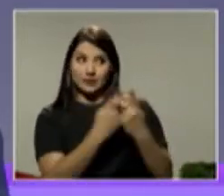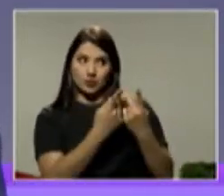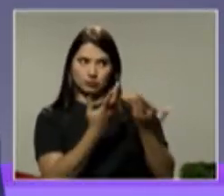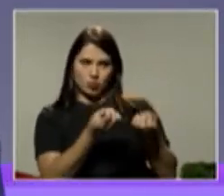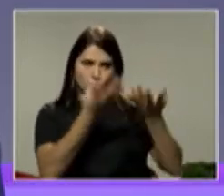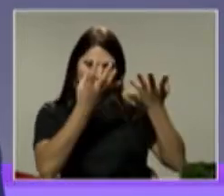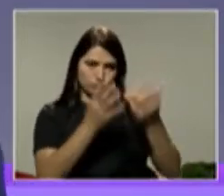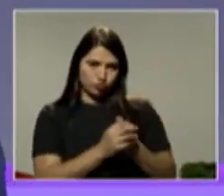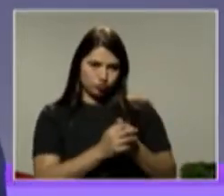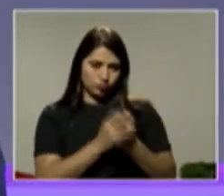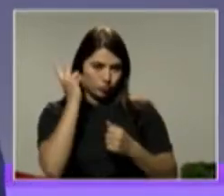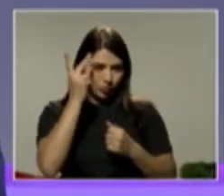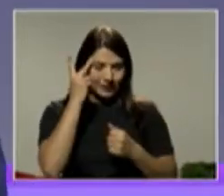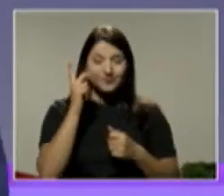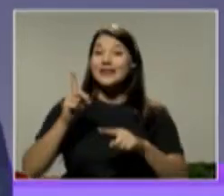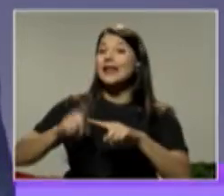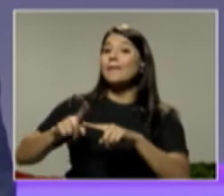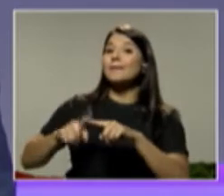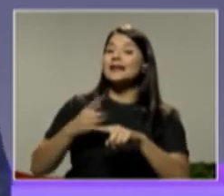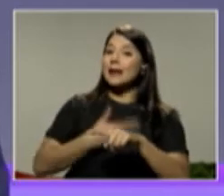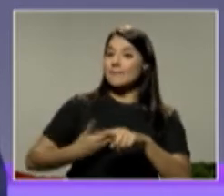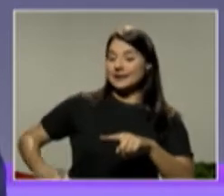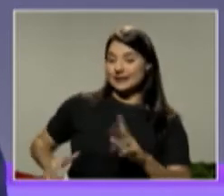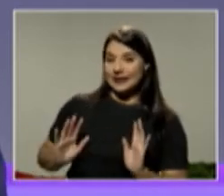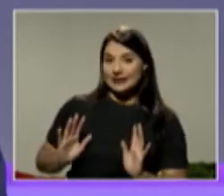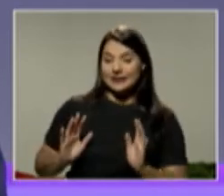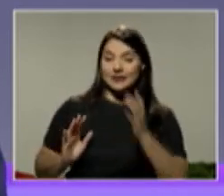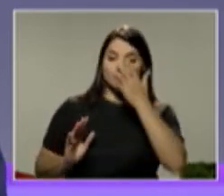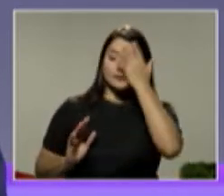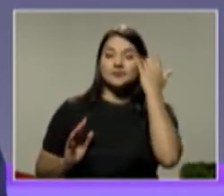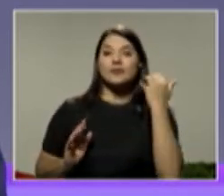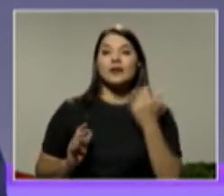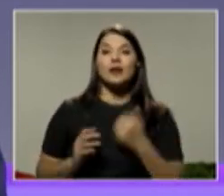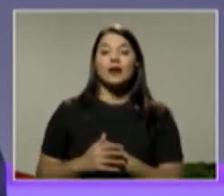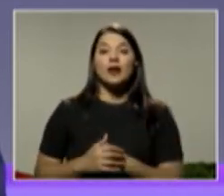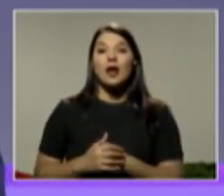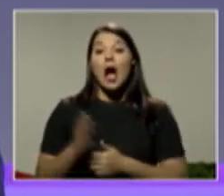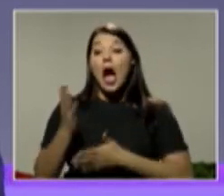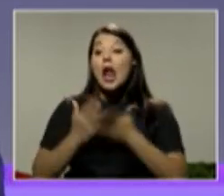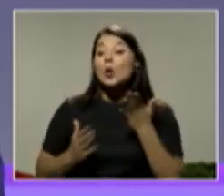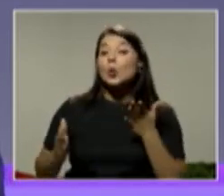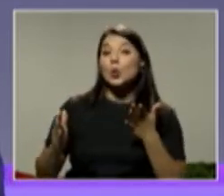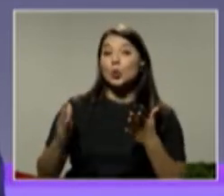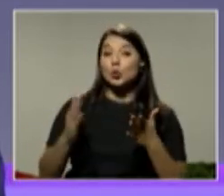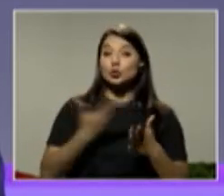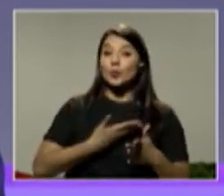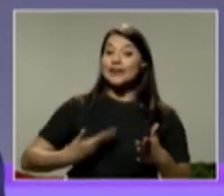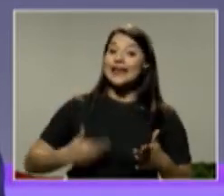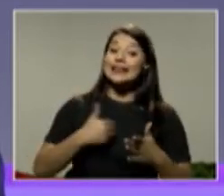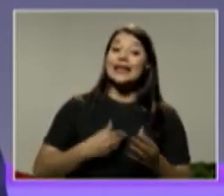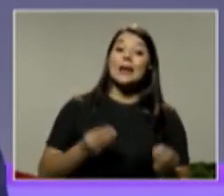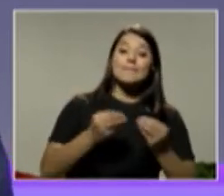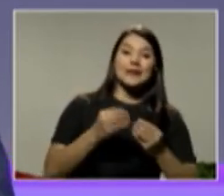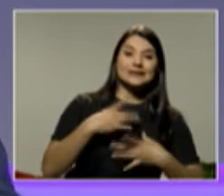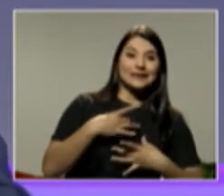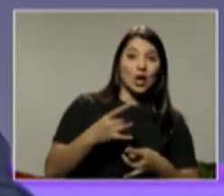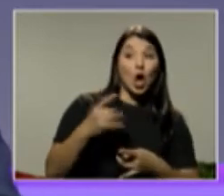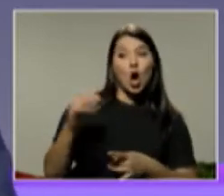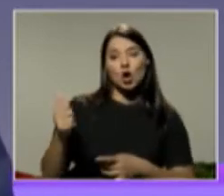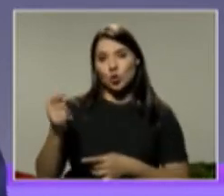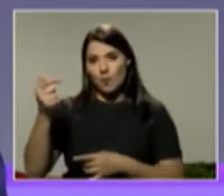dependido también de los presidentes o las presidentas. Han habido algunos presidentes con más interés que otros o han